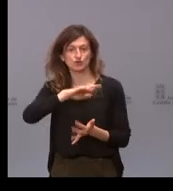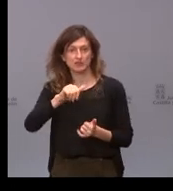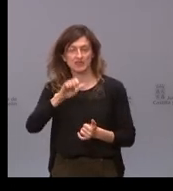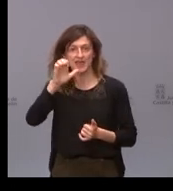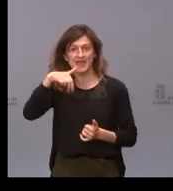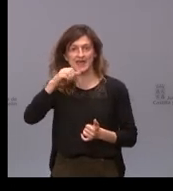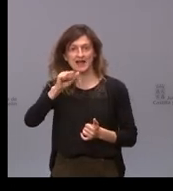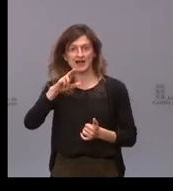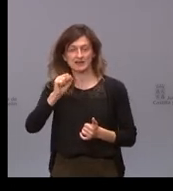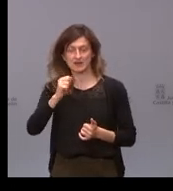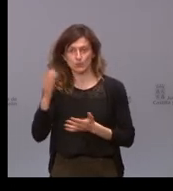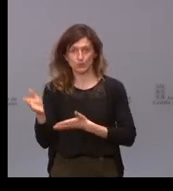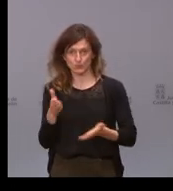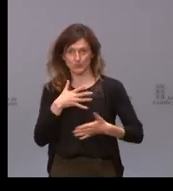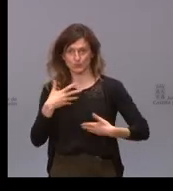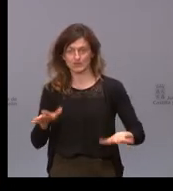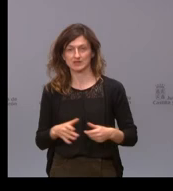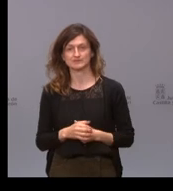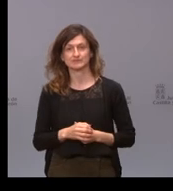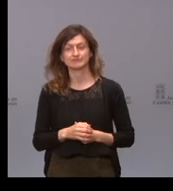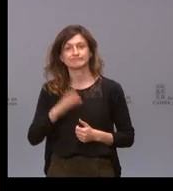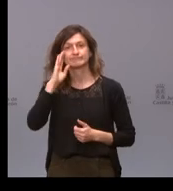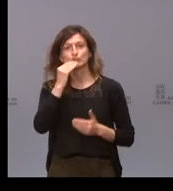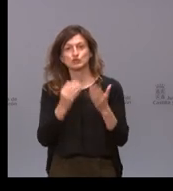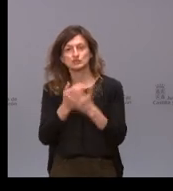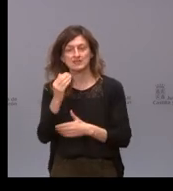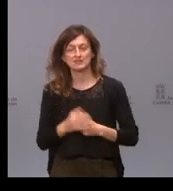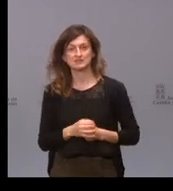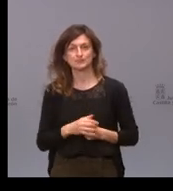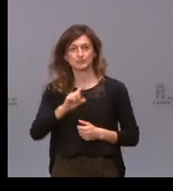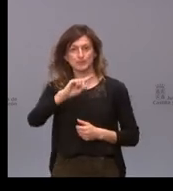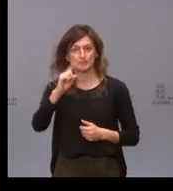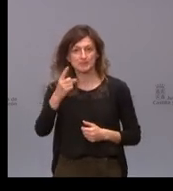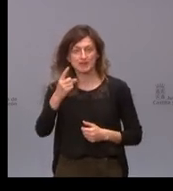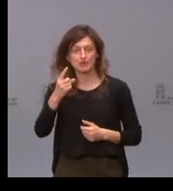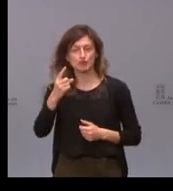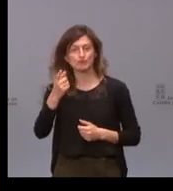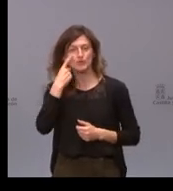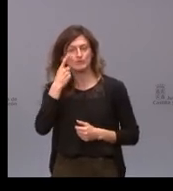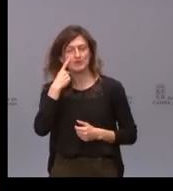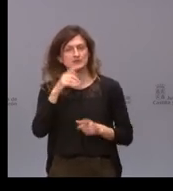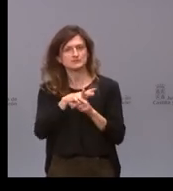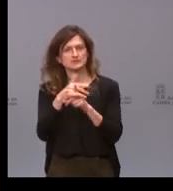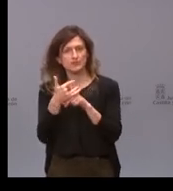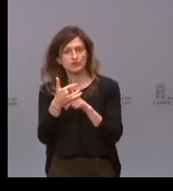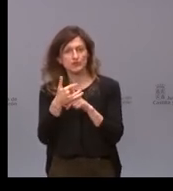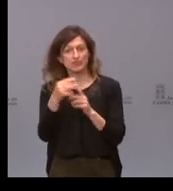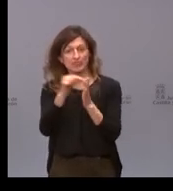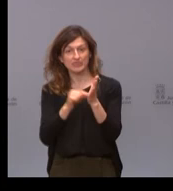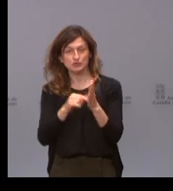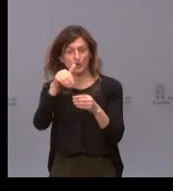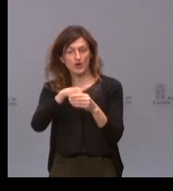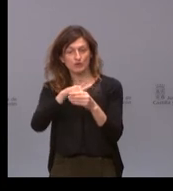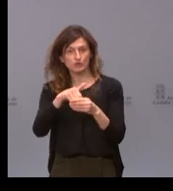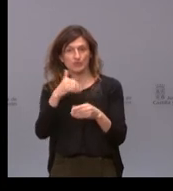encarna cuando quieras hola buenos días bueno en primer lugar hemos conocido la estimación del dato de ahorro en